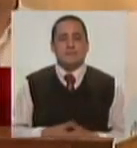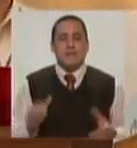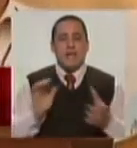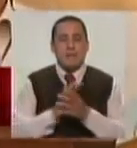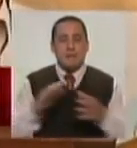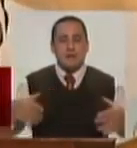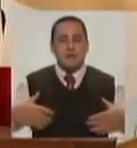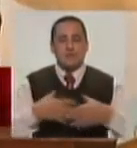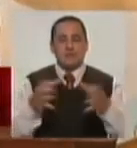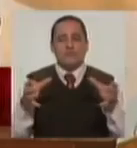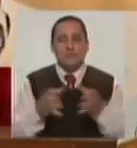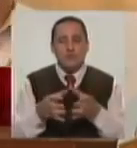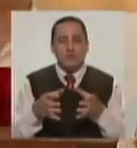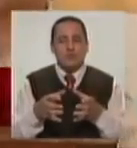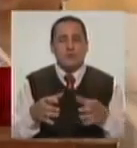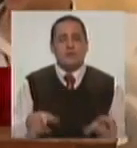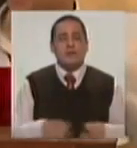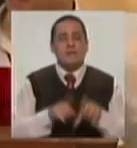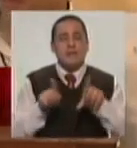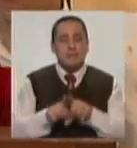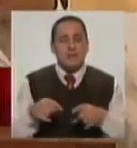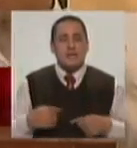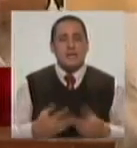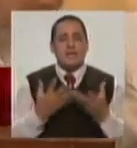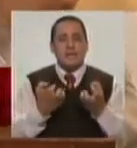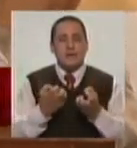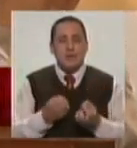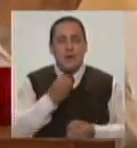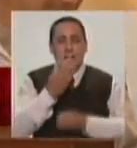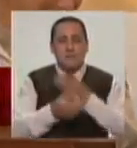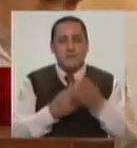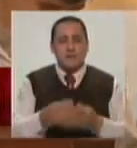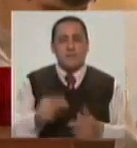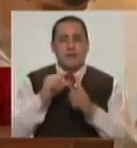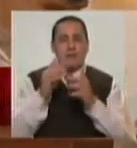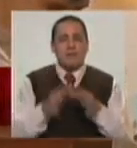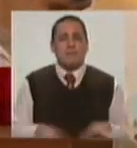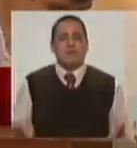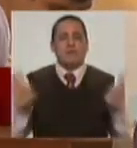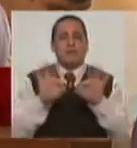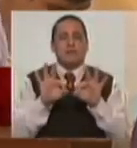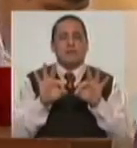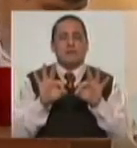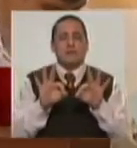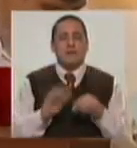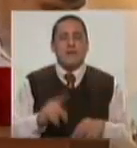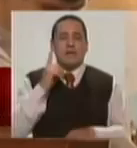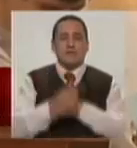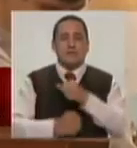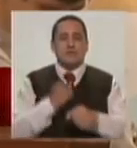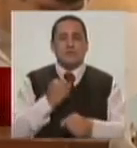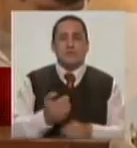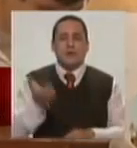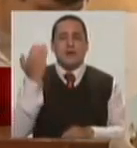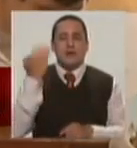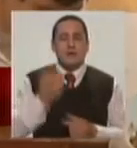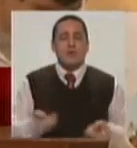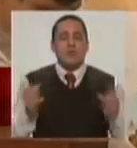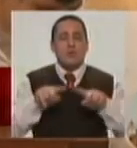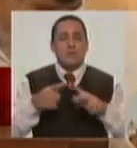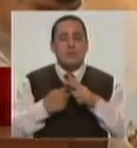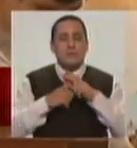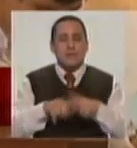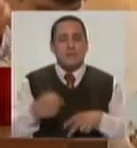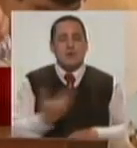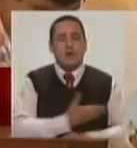Amigos, quiero enfatizar en pocas palabras algo muy importante. Hace un año, cuando empezamos el